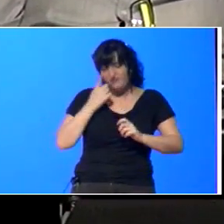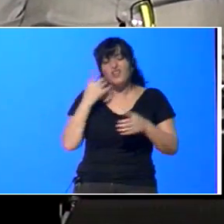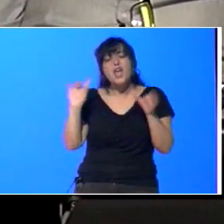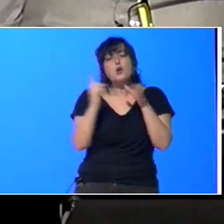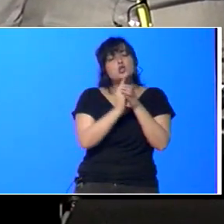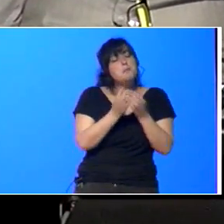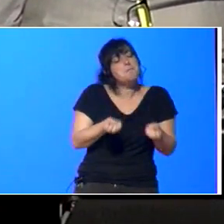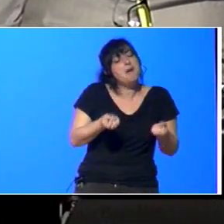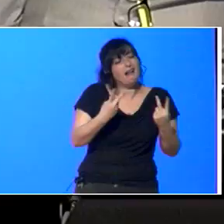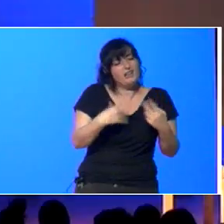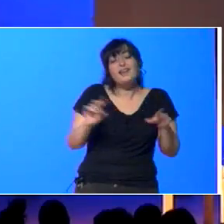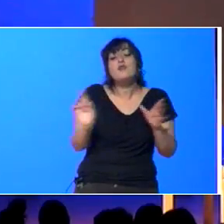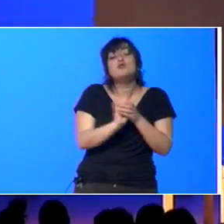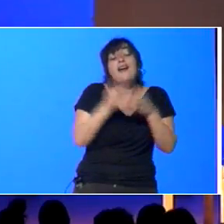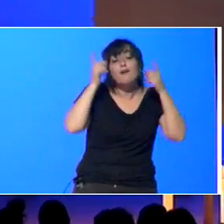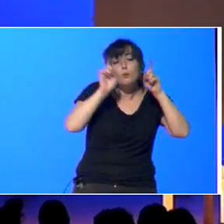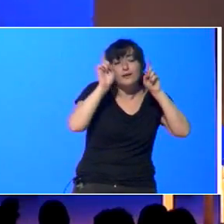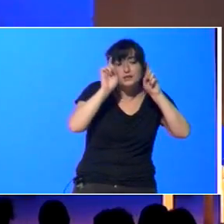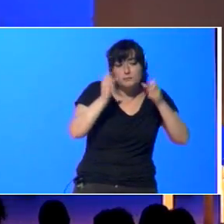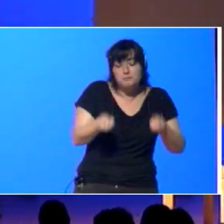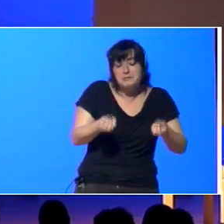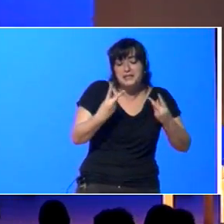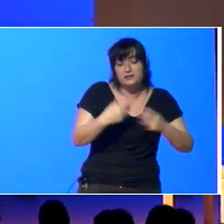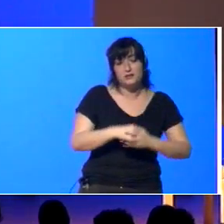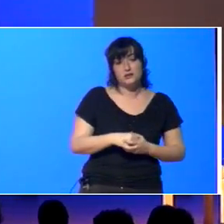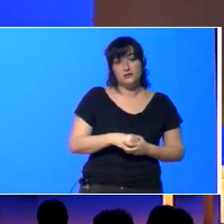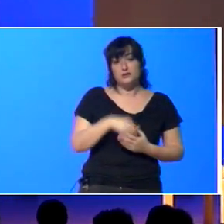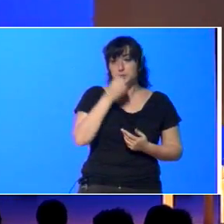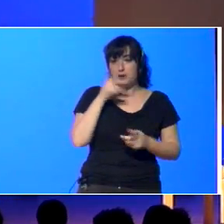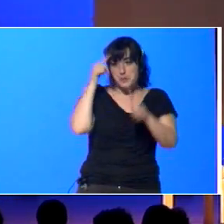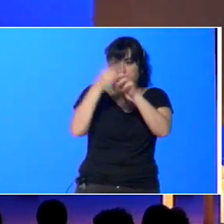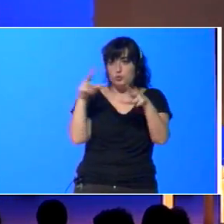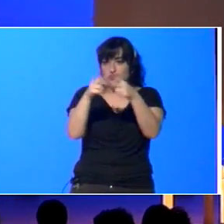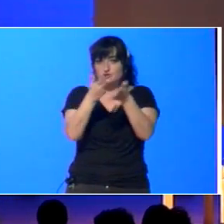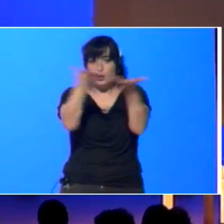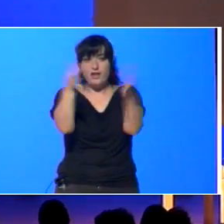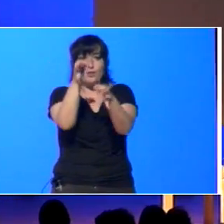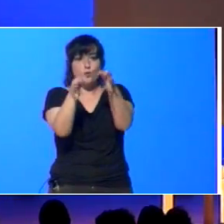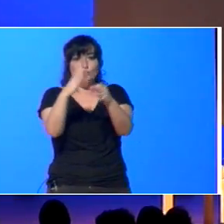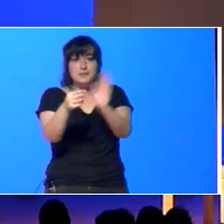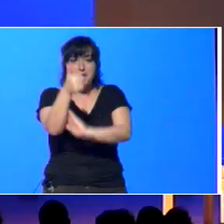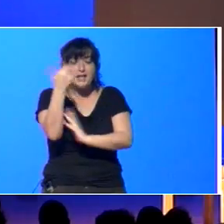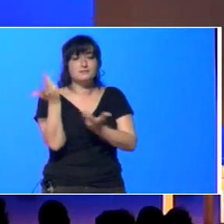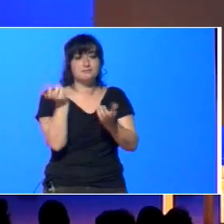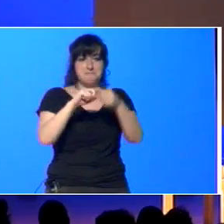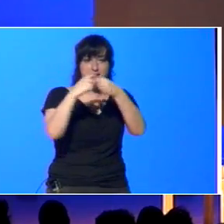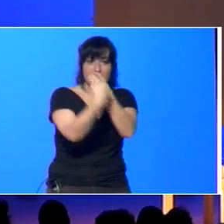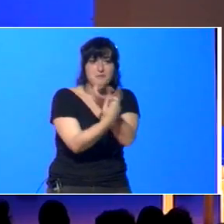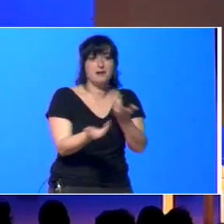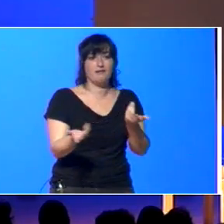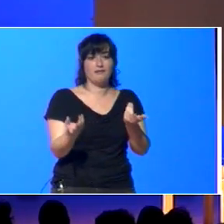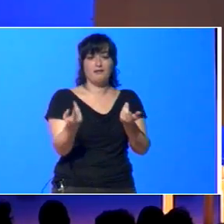inclusión educativa para qué? Pues dice, joder, pues por una sociedad más justa, ¿no? Más participativa, ¿no? Entre